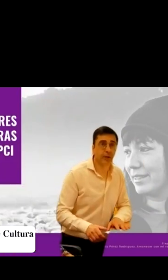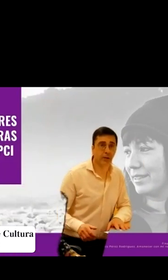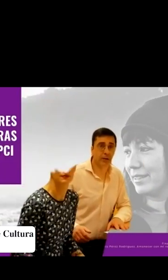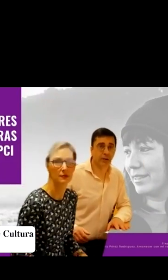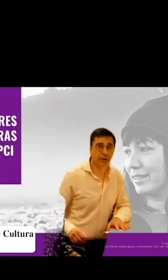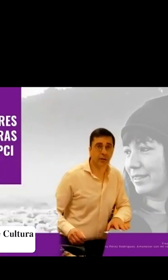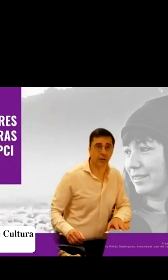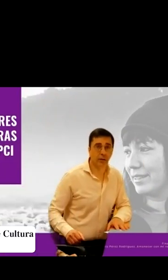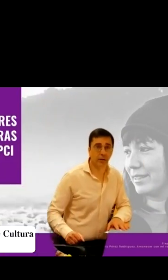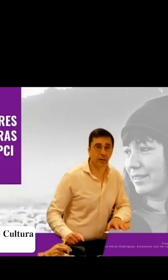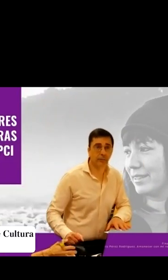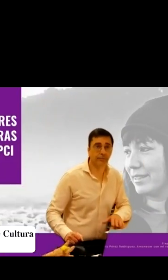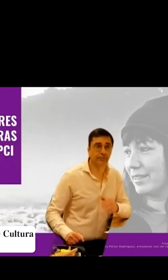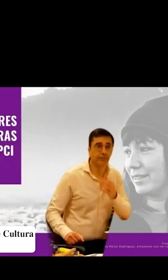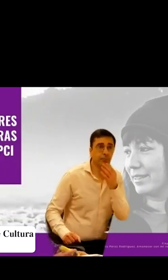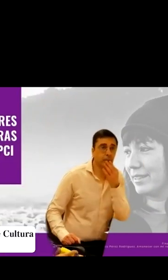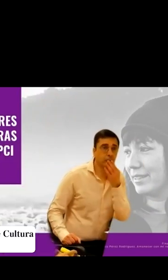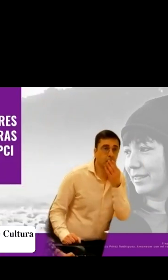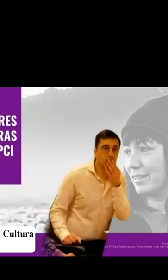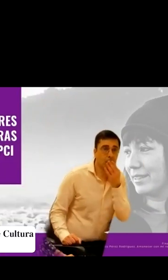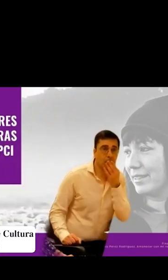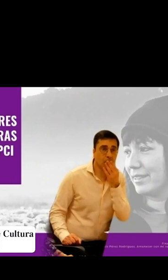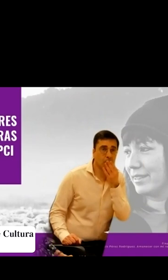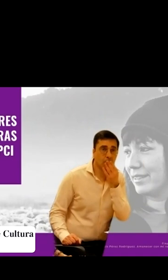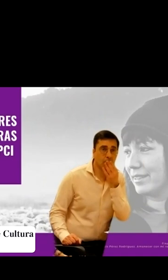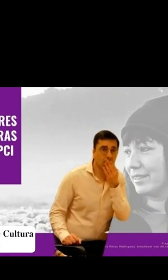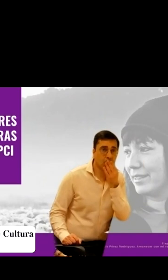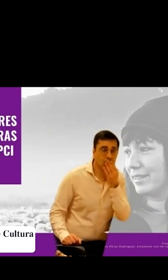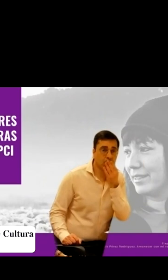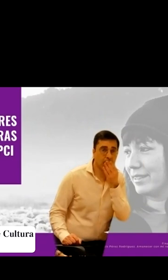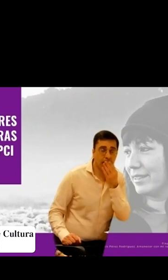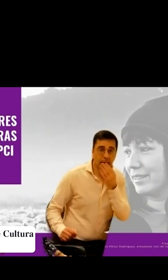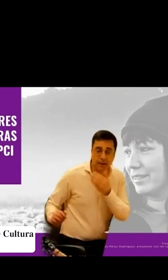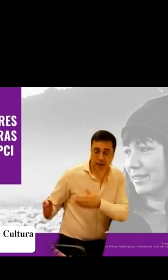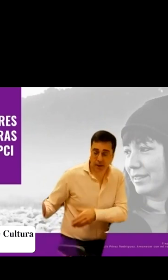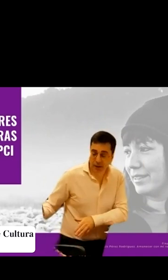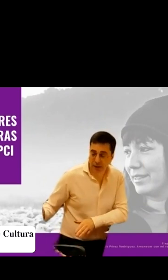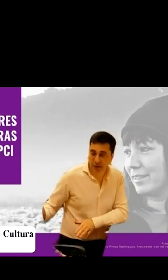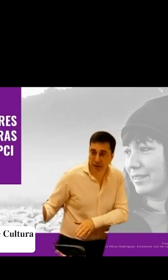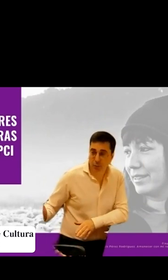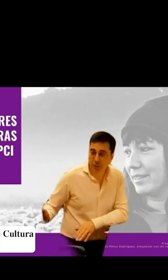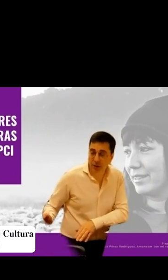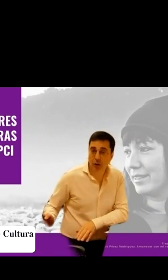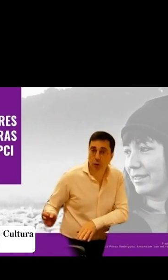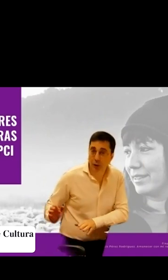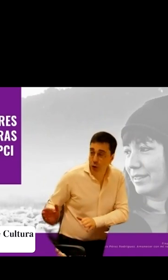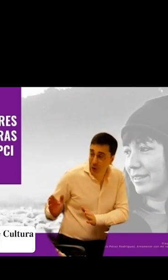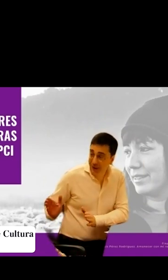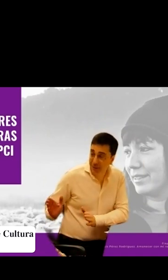me gustaría, bueno, agradeceros a todos la asistencia, la presencia, la participación, pero especialmente me